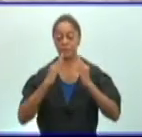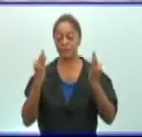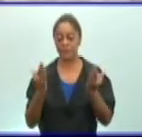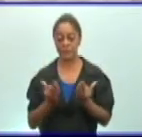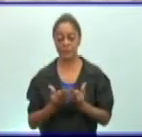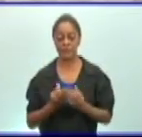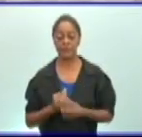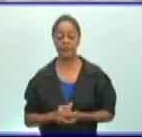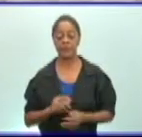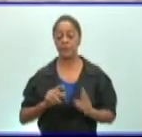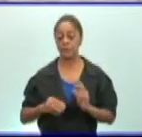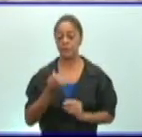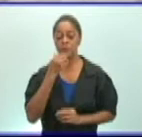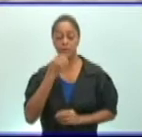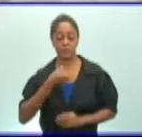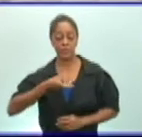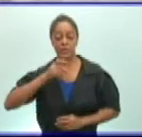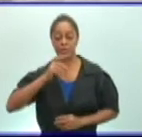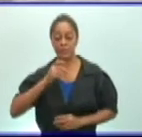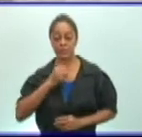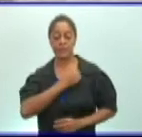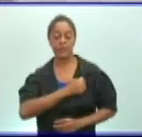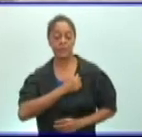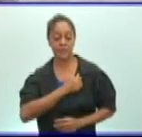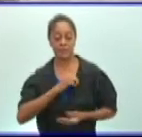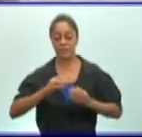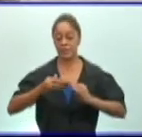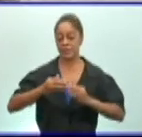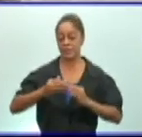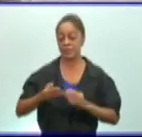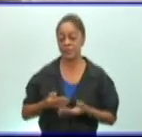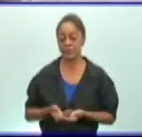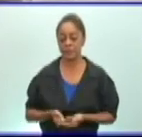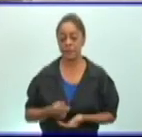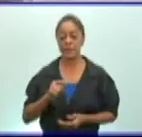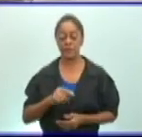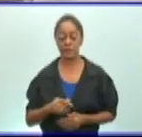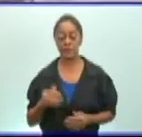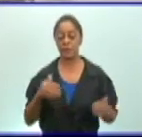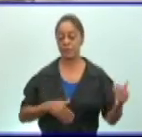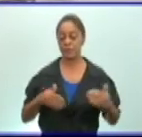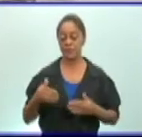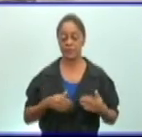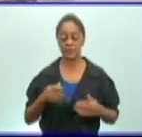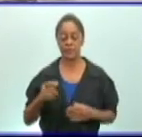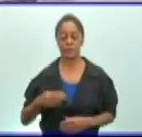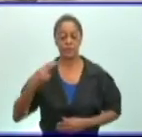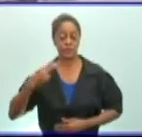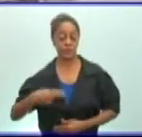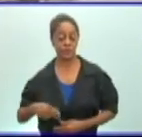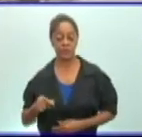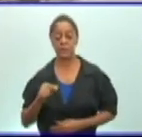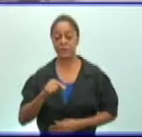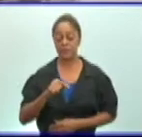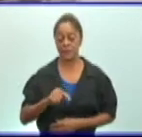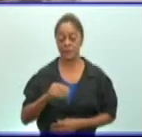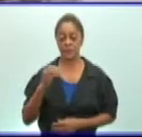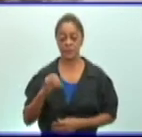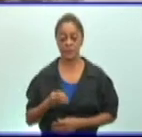en los cuales se comía, bebía, se amaba, se discutía e incluso participaban en los asuntos humanos. De ahí su